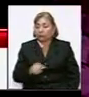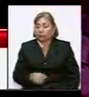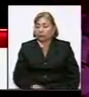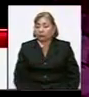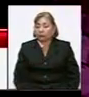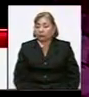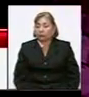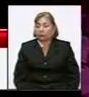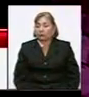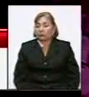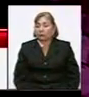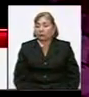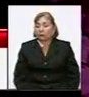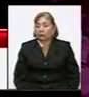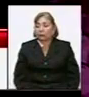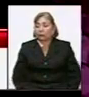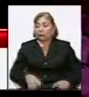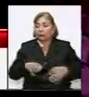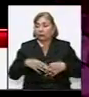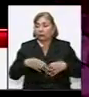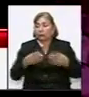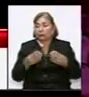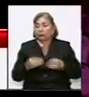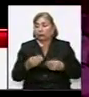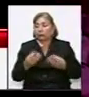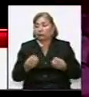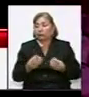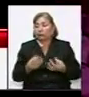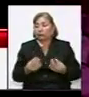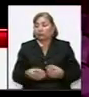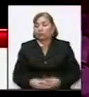me dices a favor aprobada por mayoría